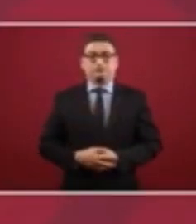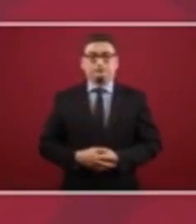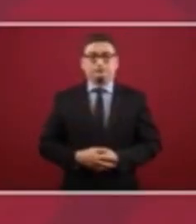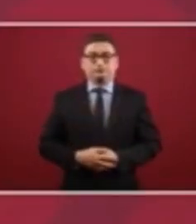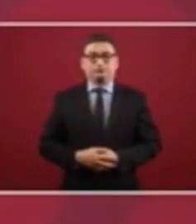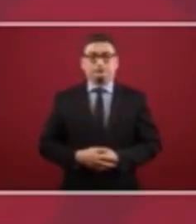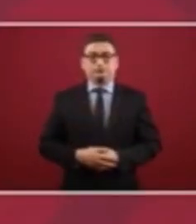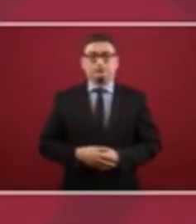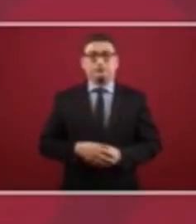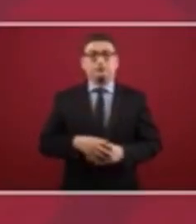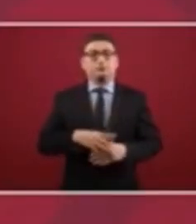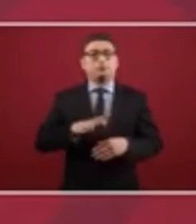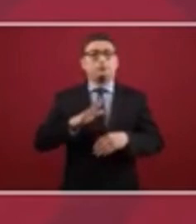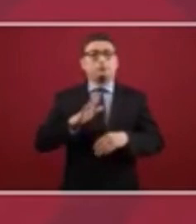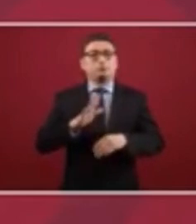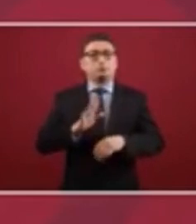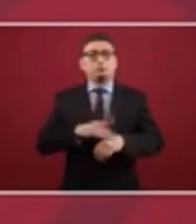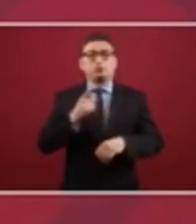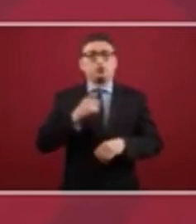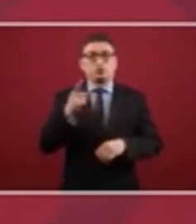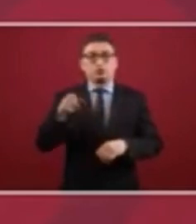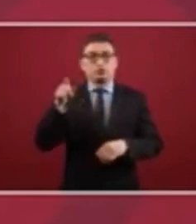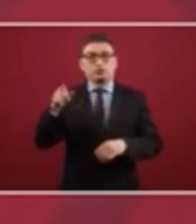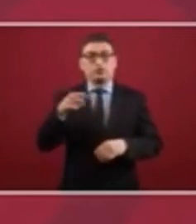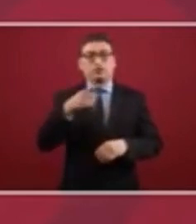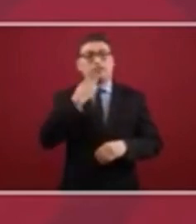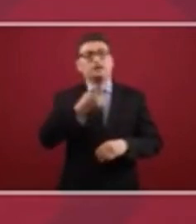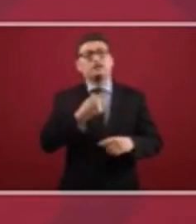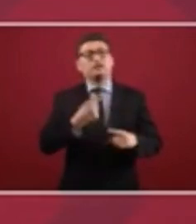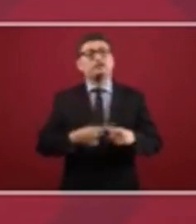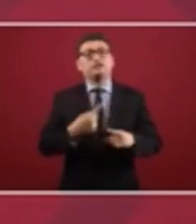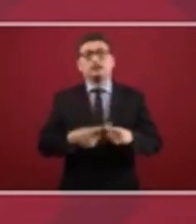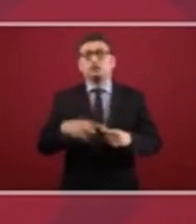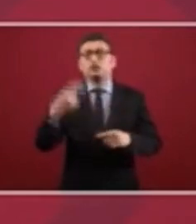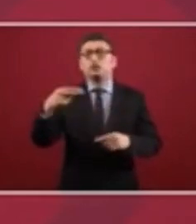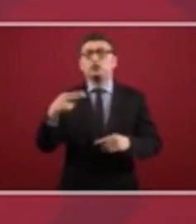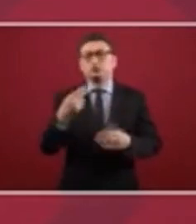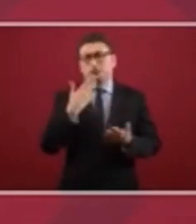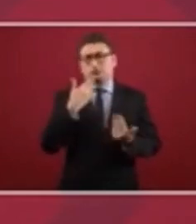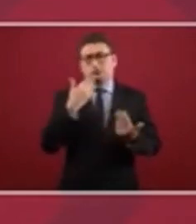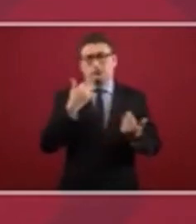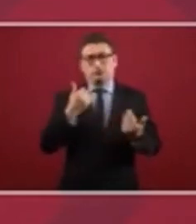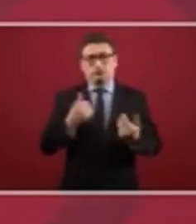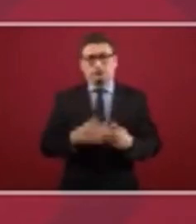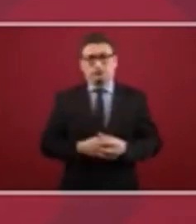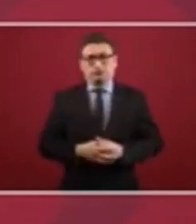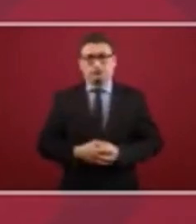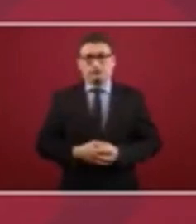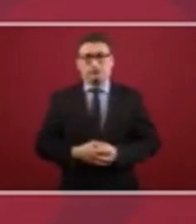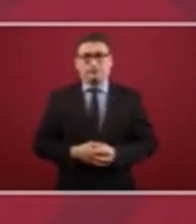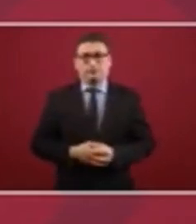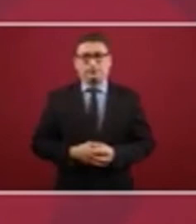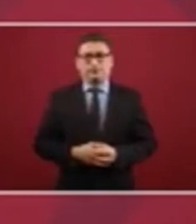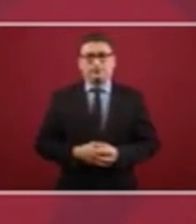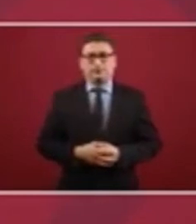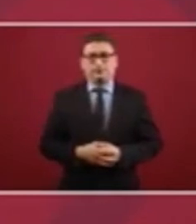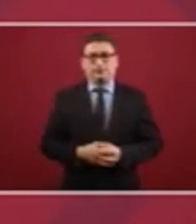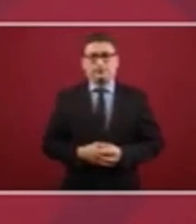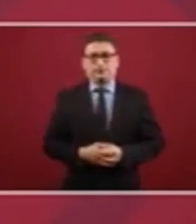porque es anónimo, ¿no? Para sí trae